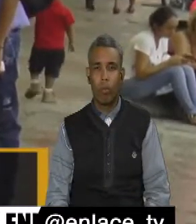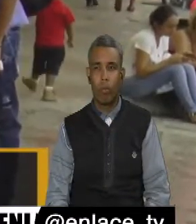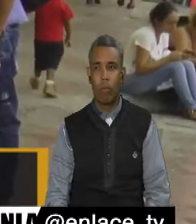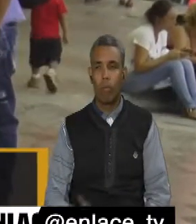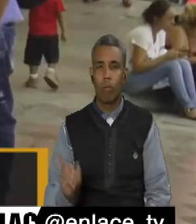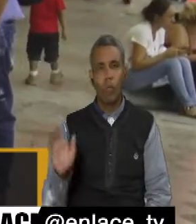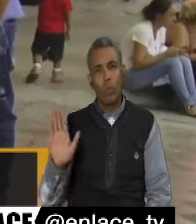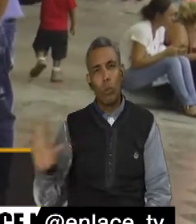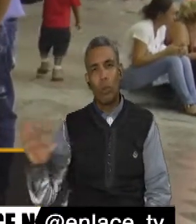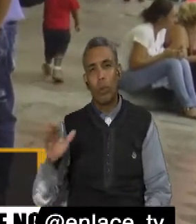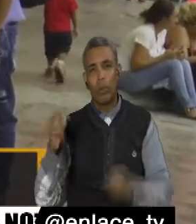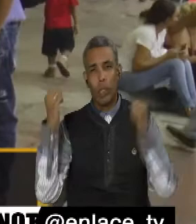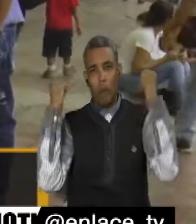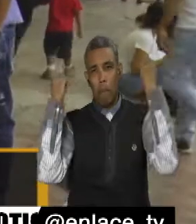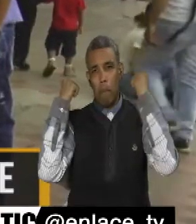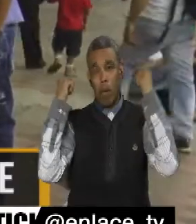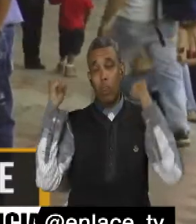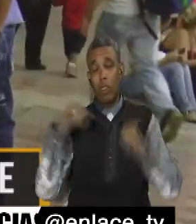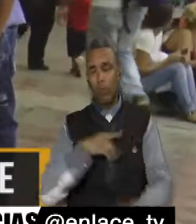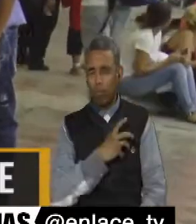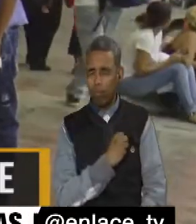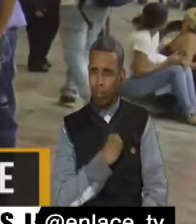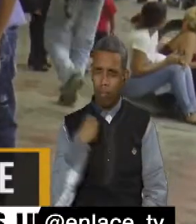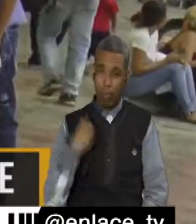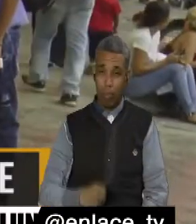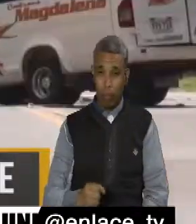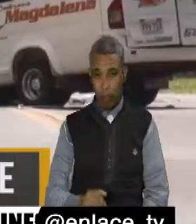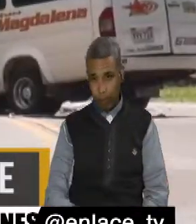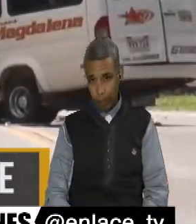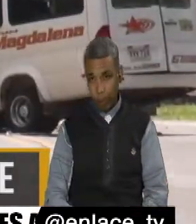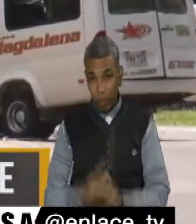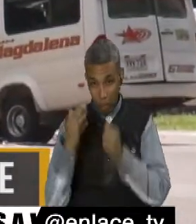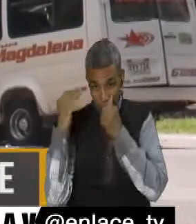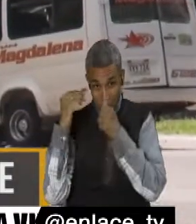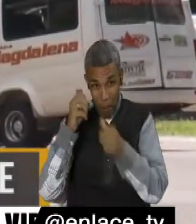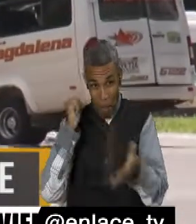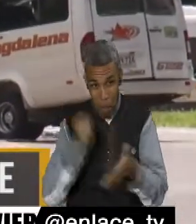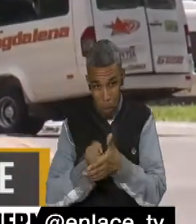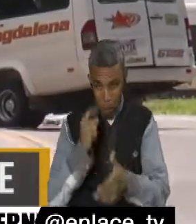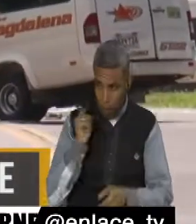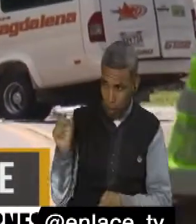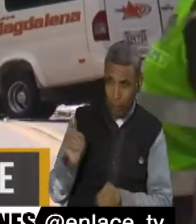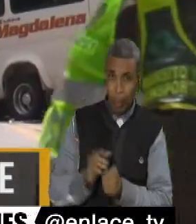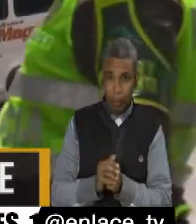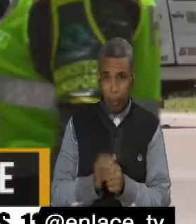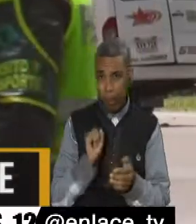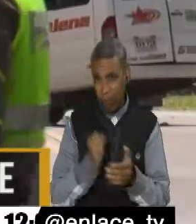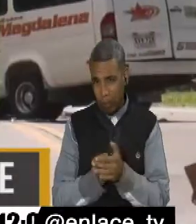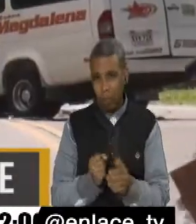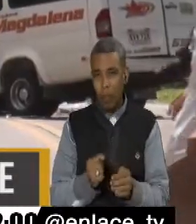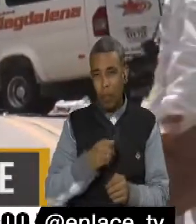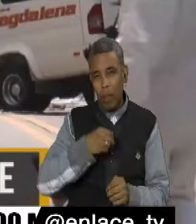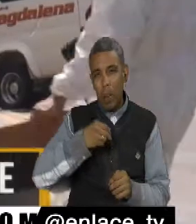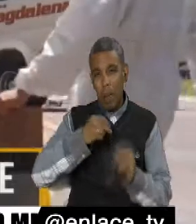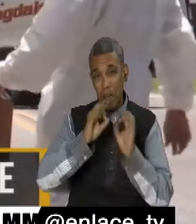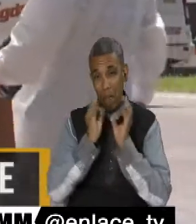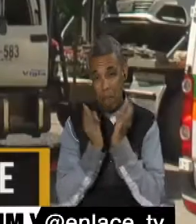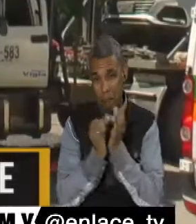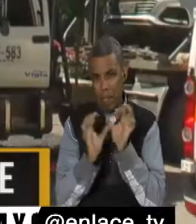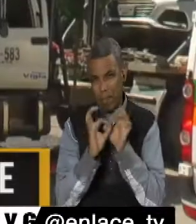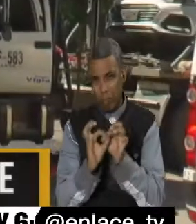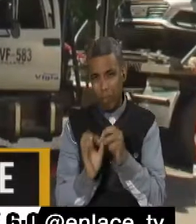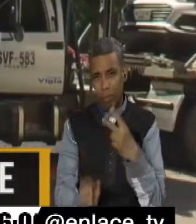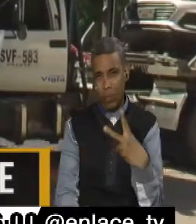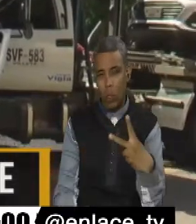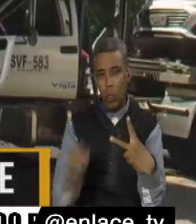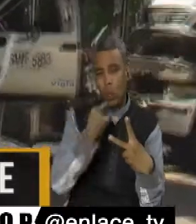Piedecuesta, Santander, sufre un doble drama. Dos de sus integrantes viajaban en la buseta de servicio público afiliada a la empresa Cotras Magdalena